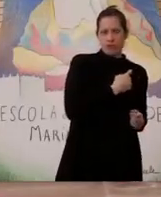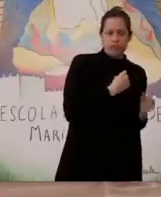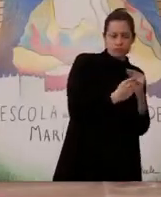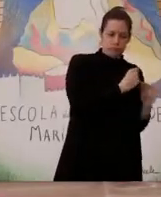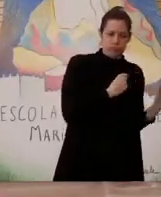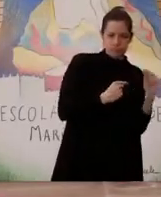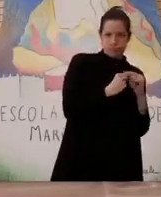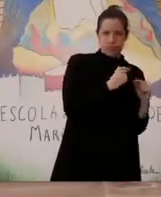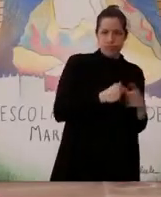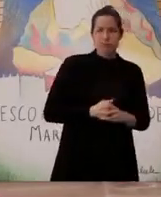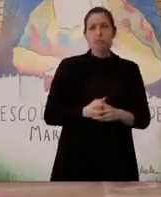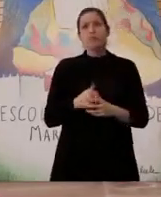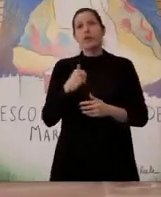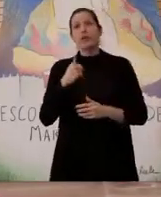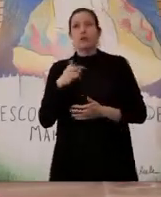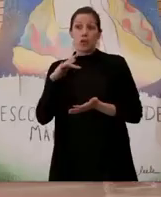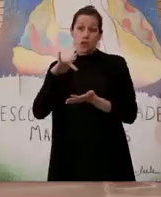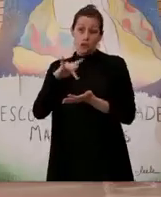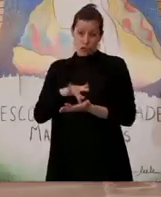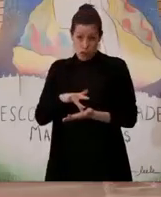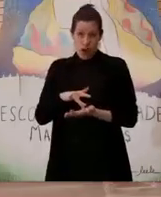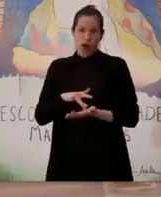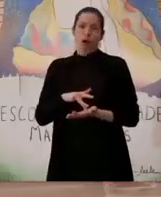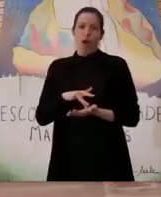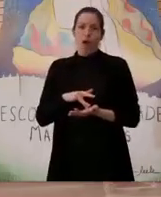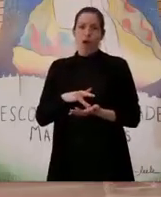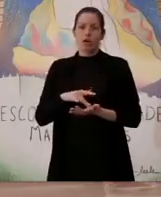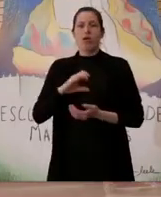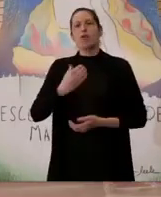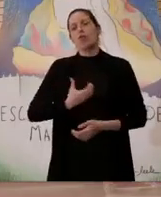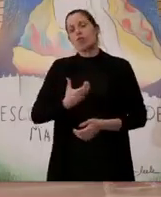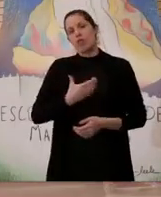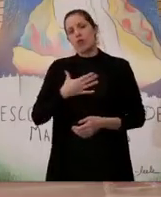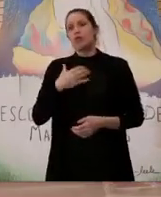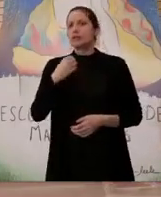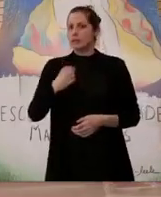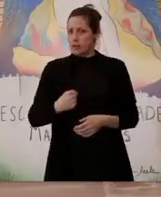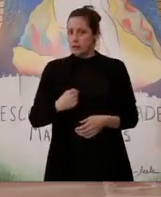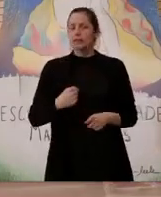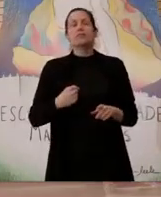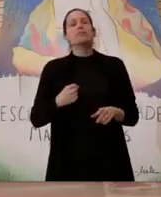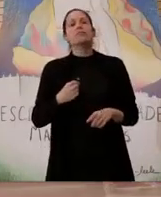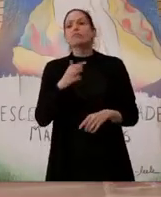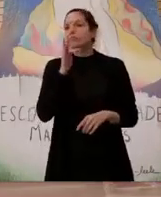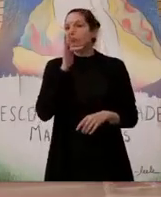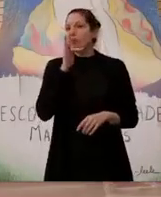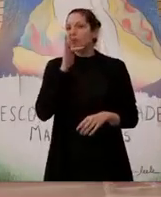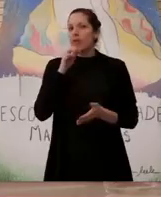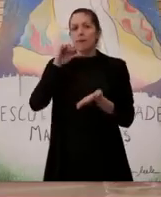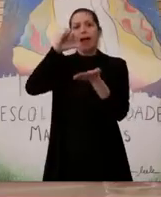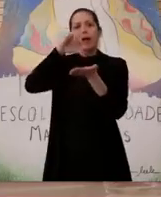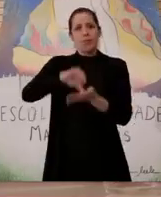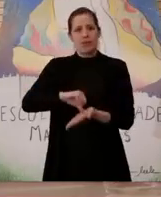en danon era capital de Galicia fue en una tercera legislatura y también se aprobó por unanimidad y por unanimidad de follo parlamento de